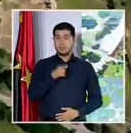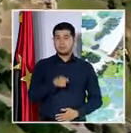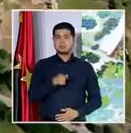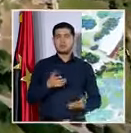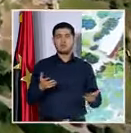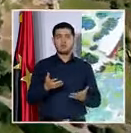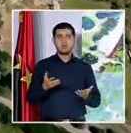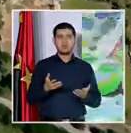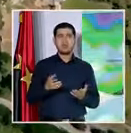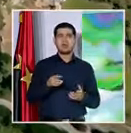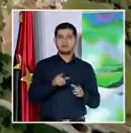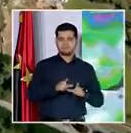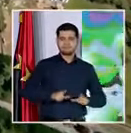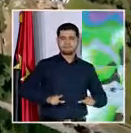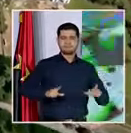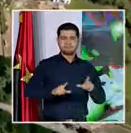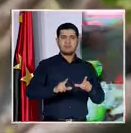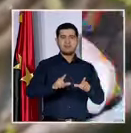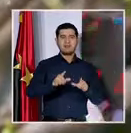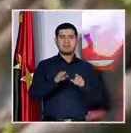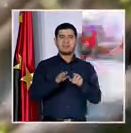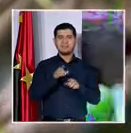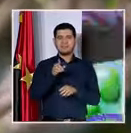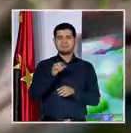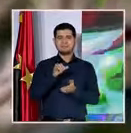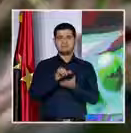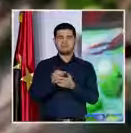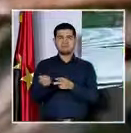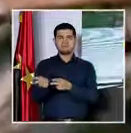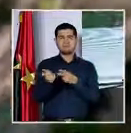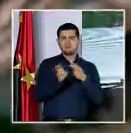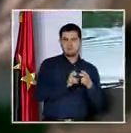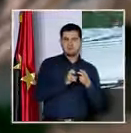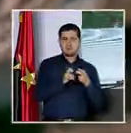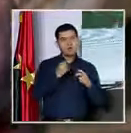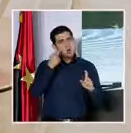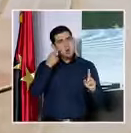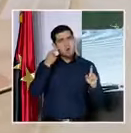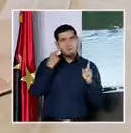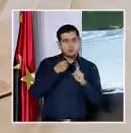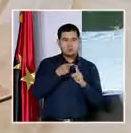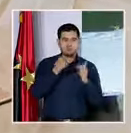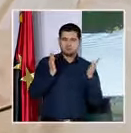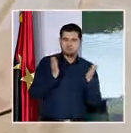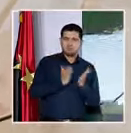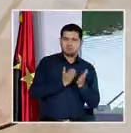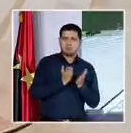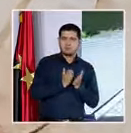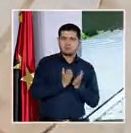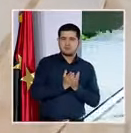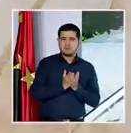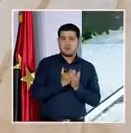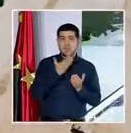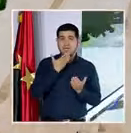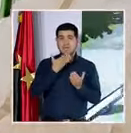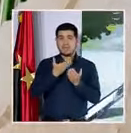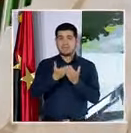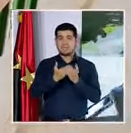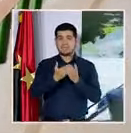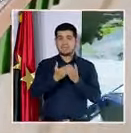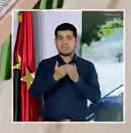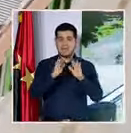obra, ubicada en el municipio del Zulia, hace énfasis en la vocación cafetera a través de uno de sus componentes,